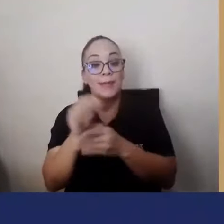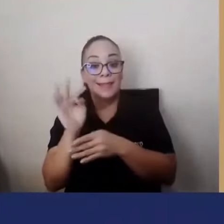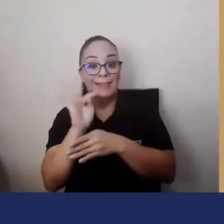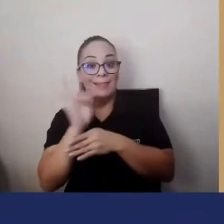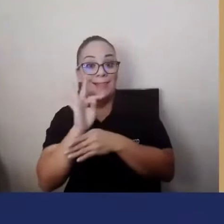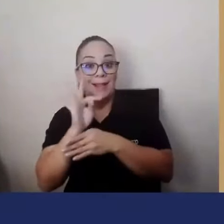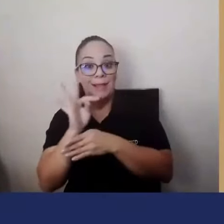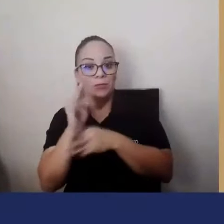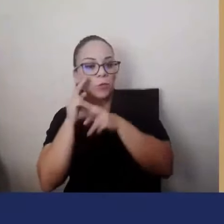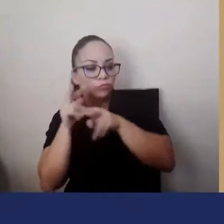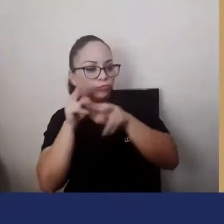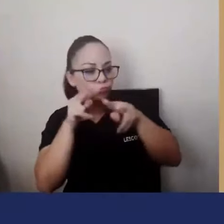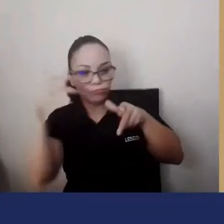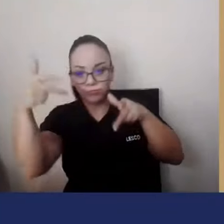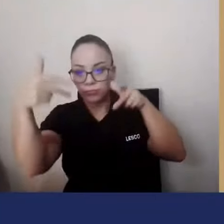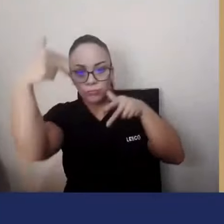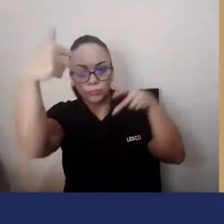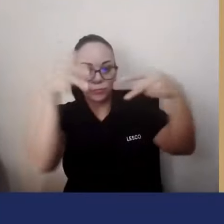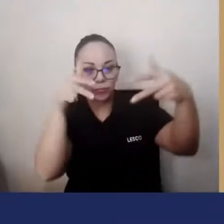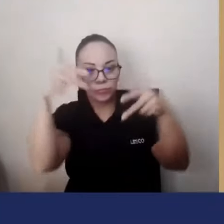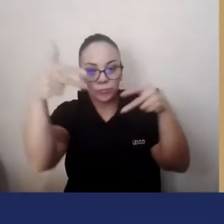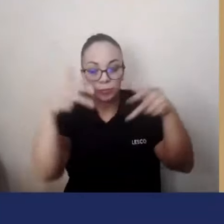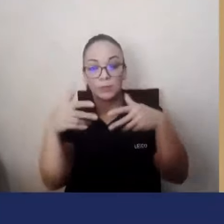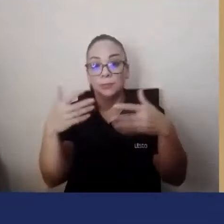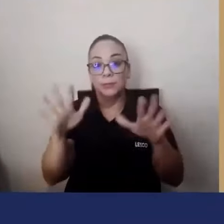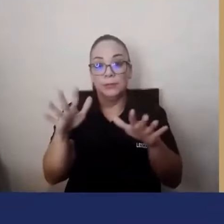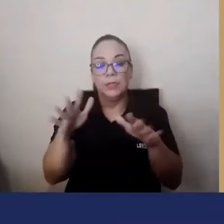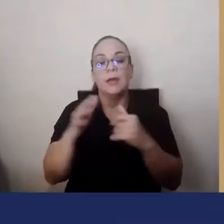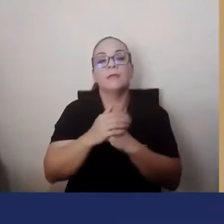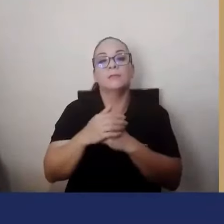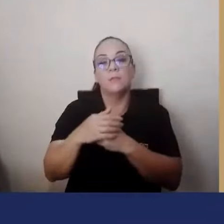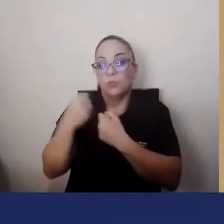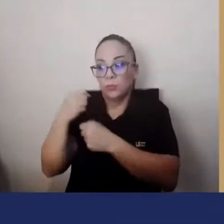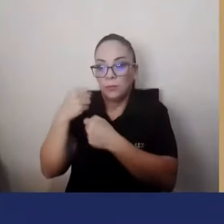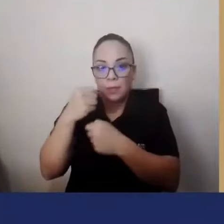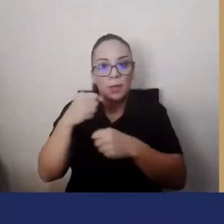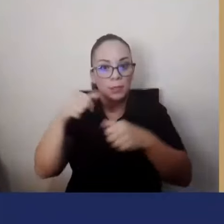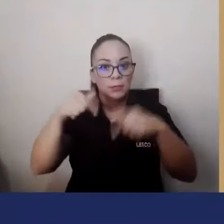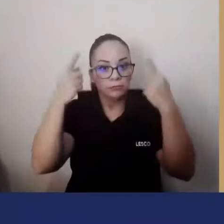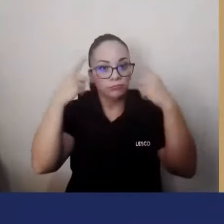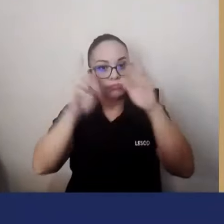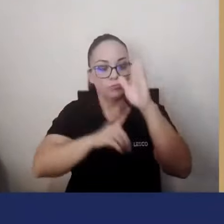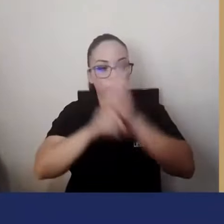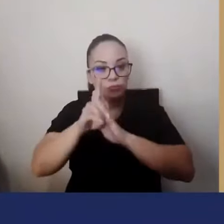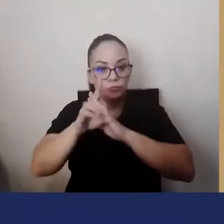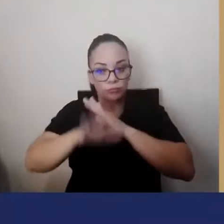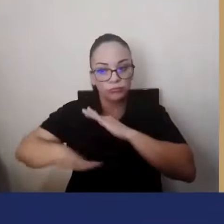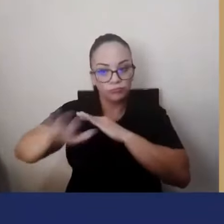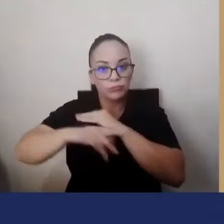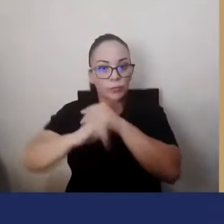diferentes municipalidades en el país ya han desarrollado y están poniendo en práctica.